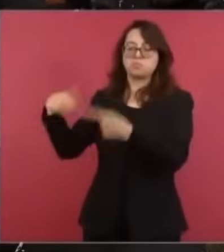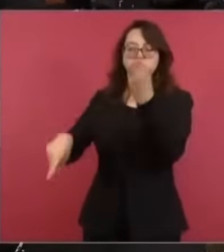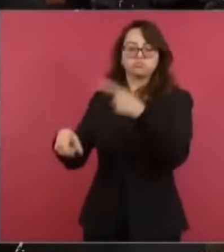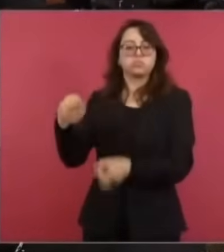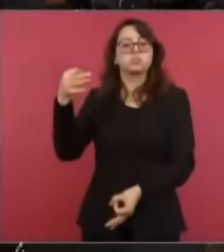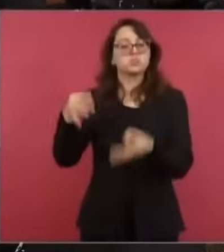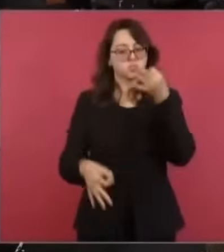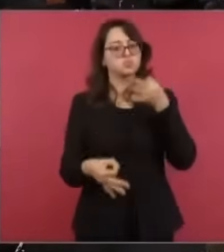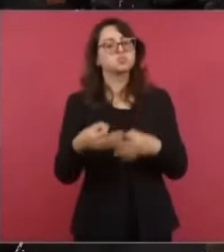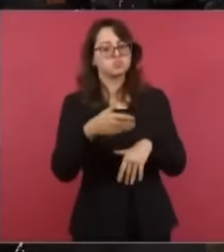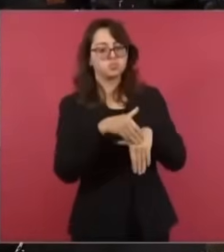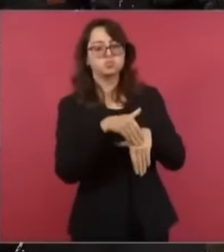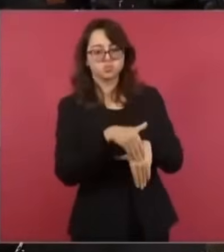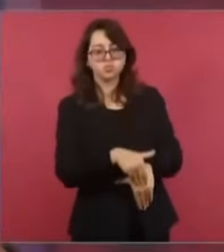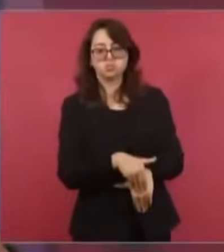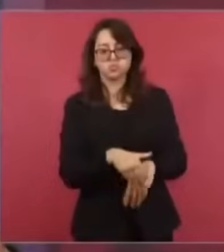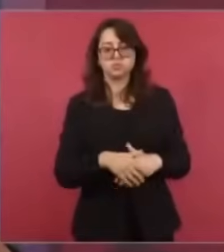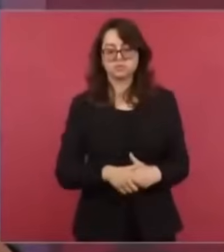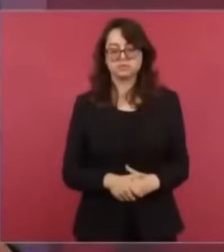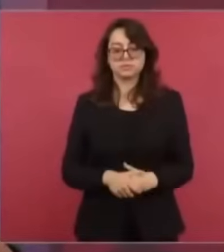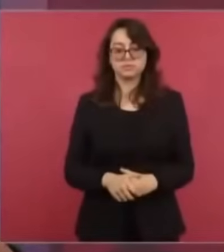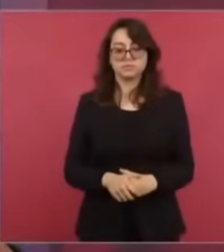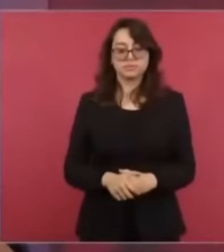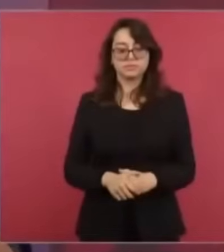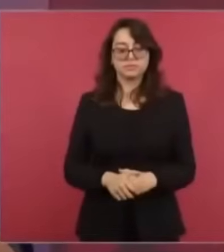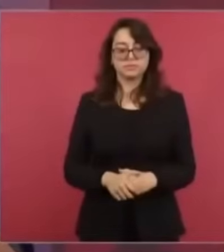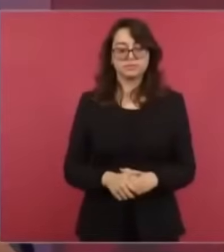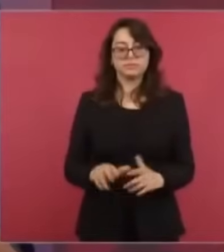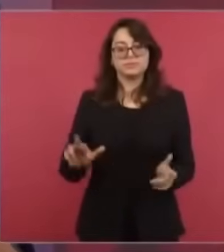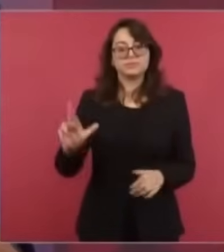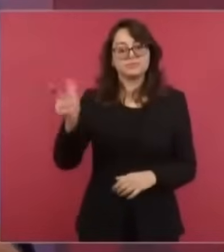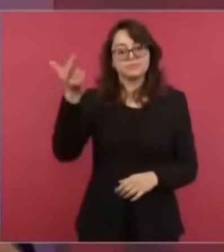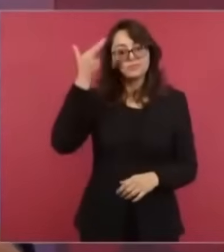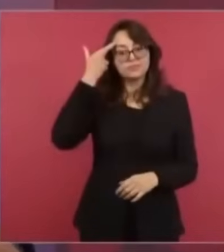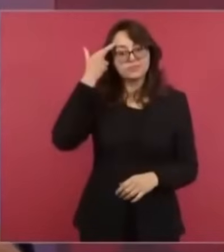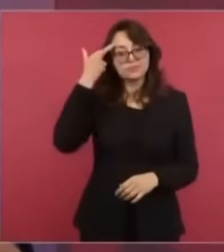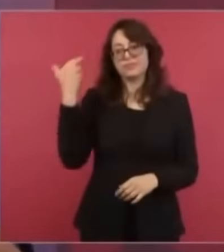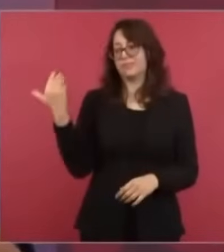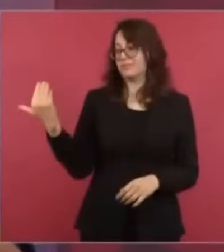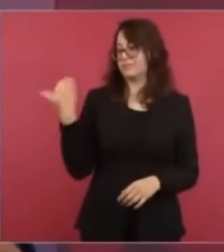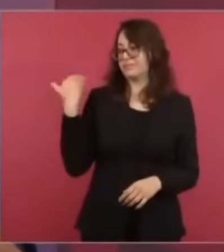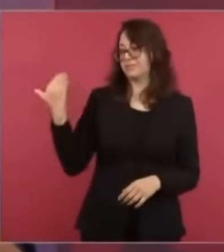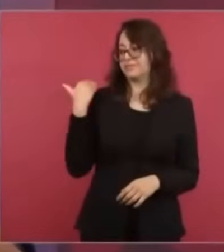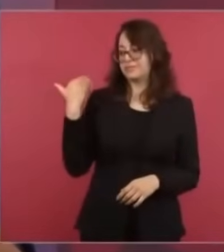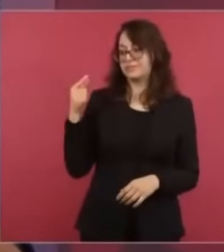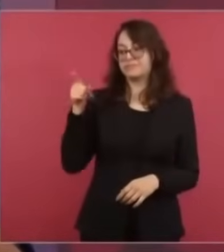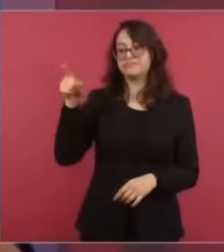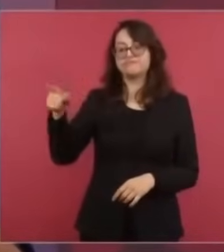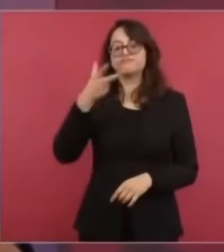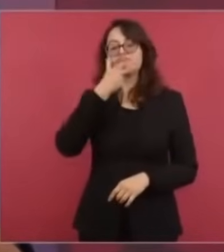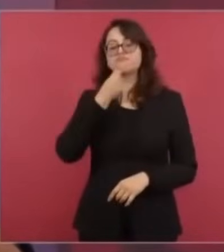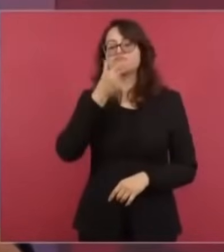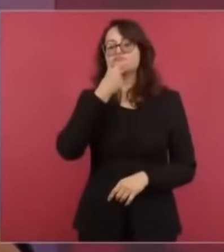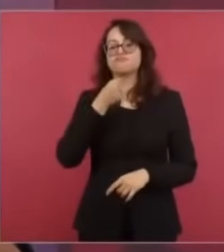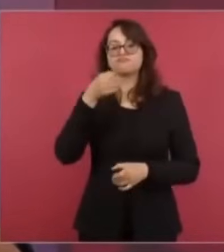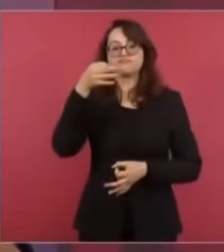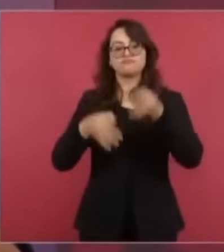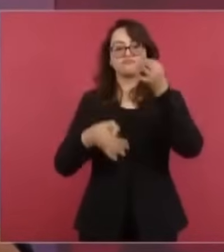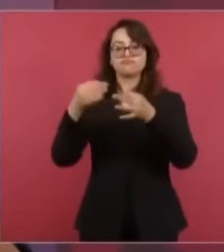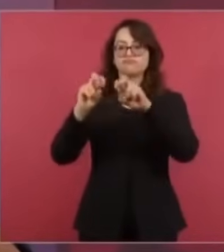¿No se acuerdan cómo un ministro hace poco guardó en una gaveta un expediente?